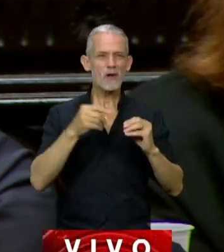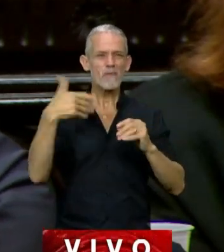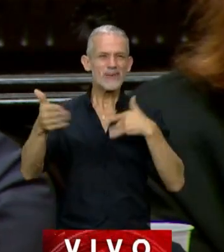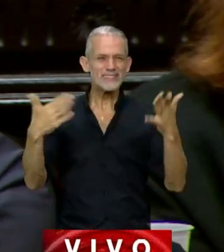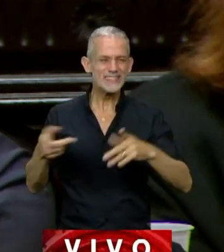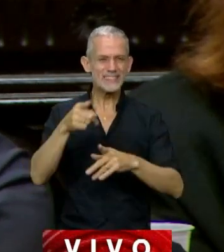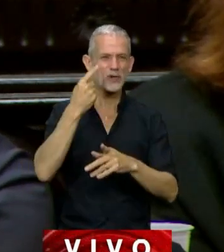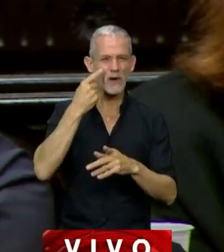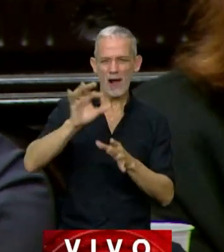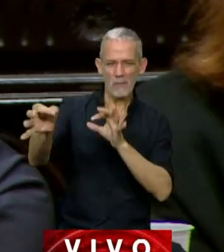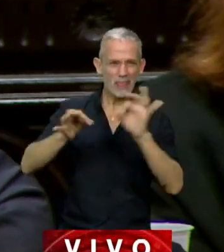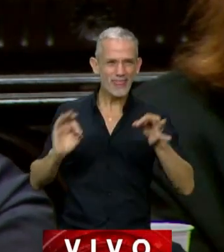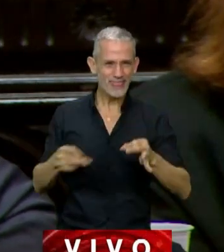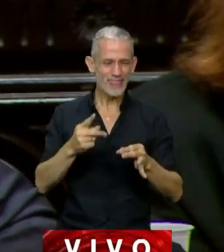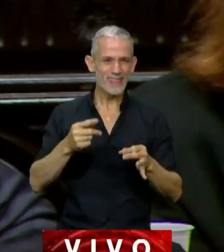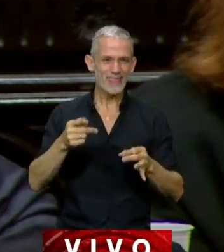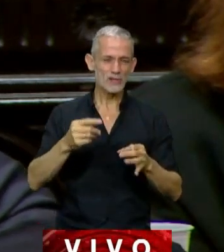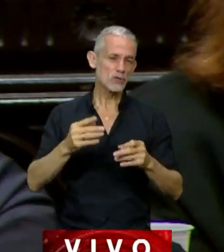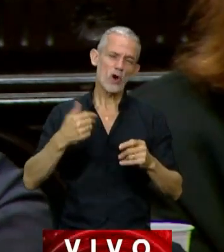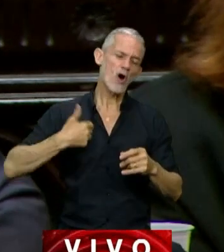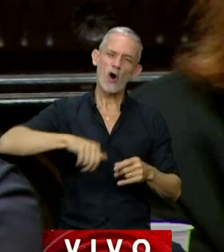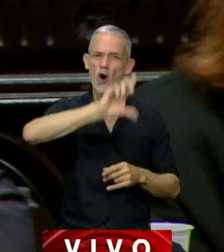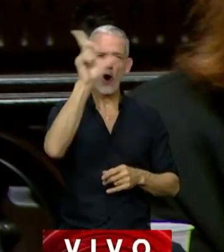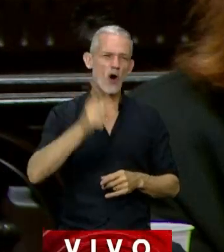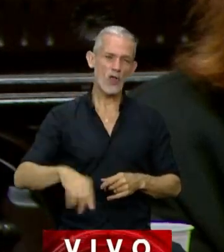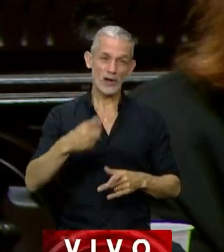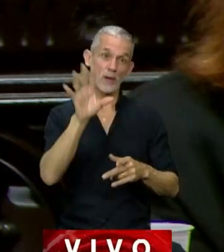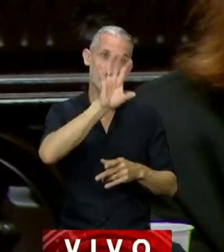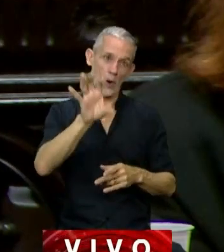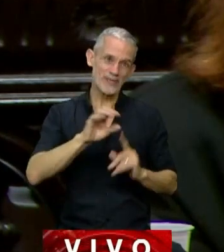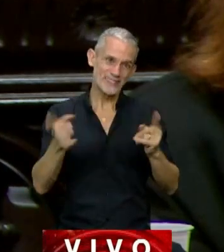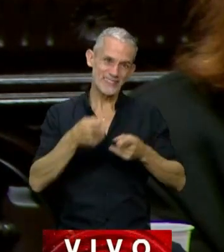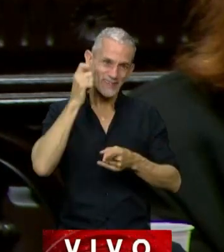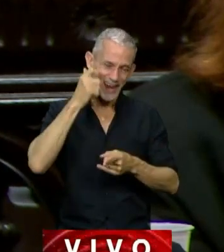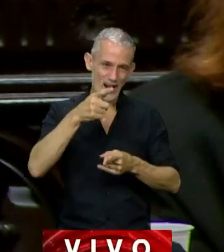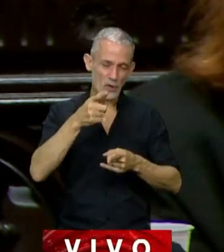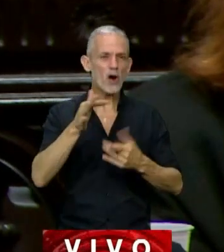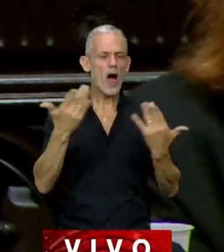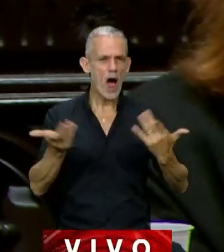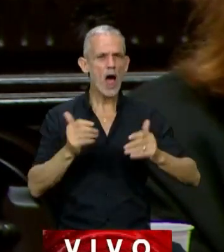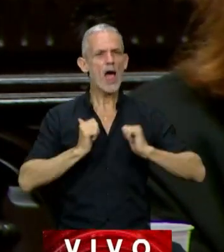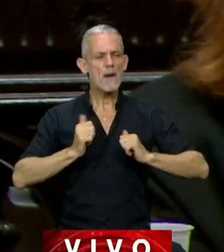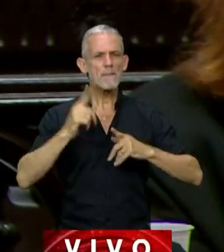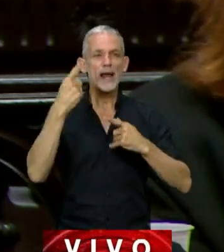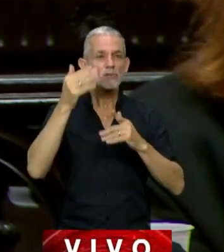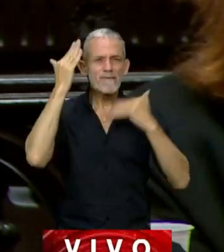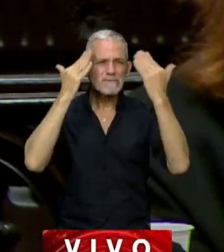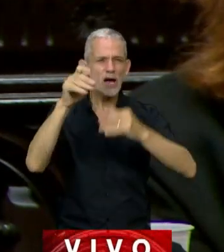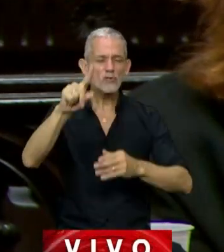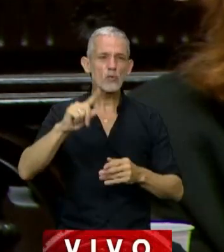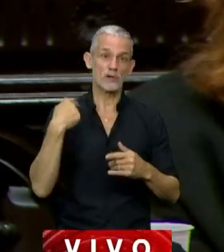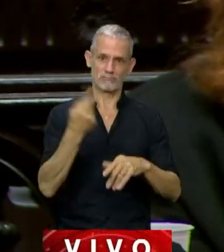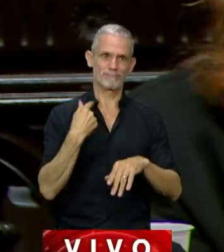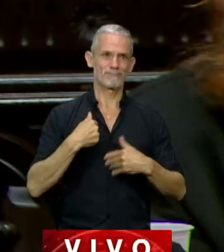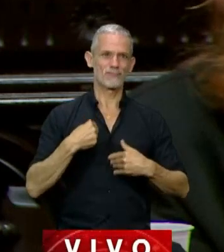y vecinas a lo largo y a lo ancho de la provincia, que depositan nuestras esperanzas, sus esperanzas en